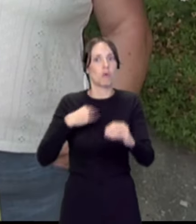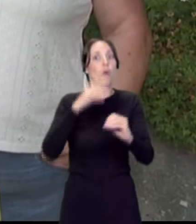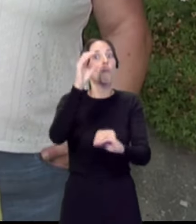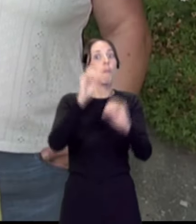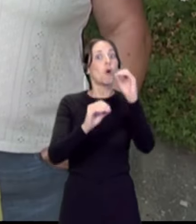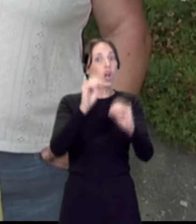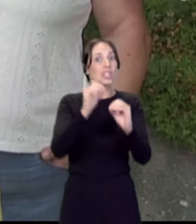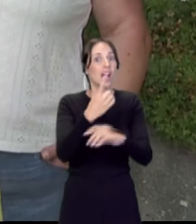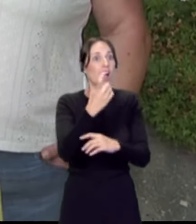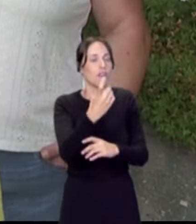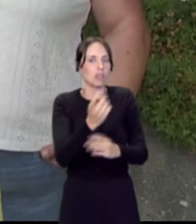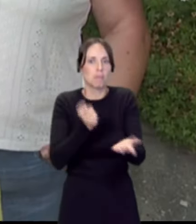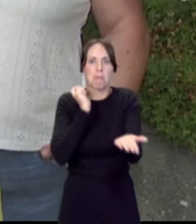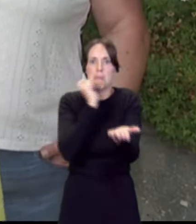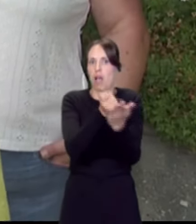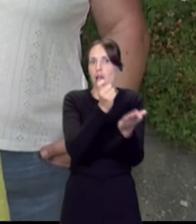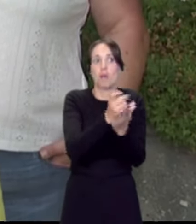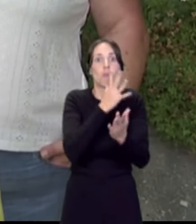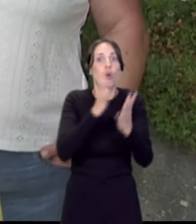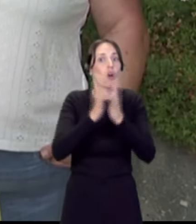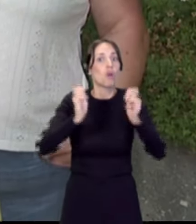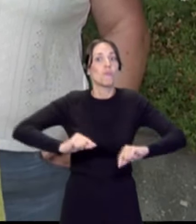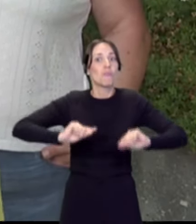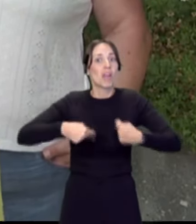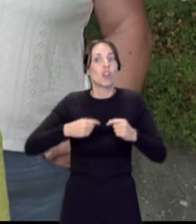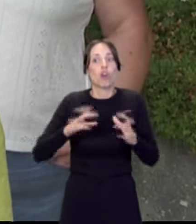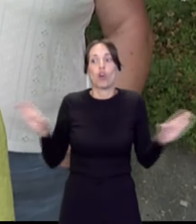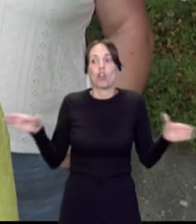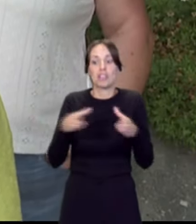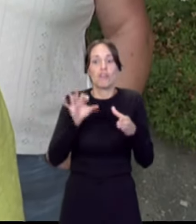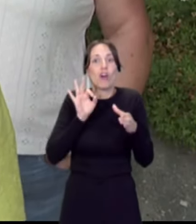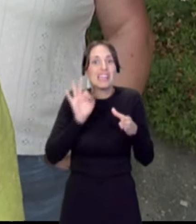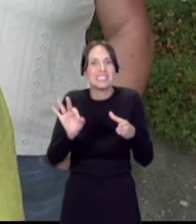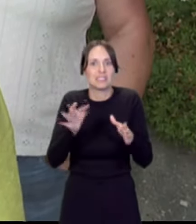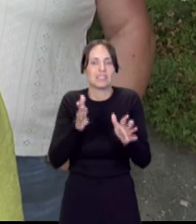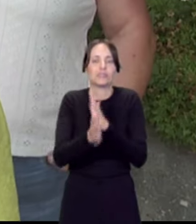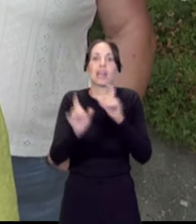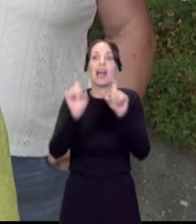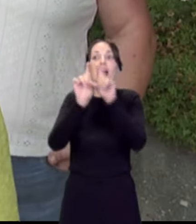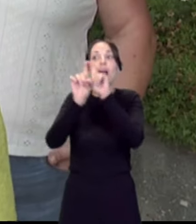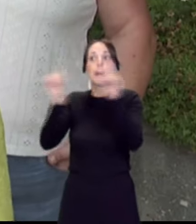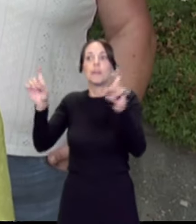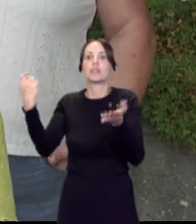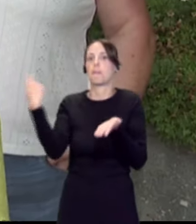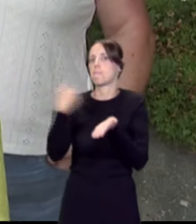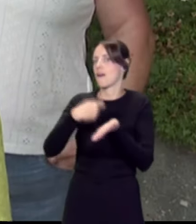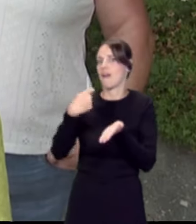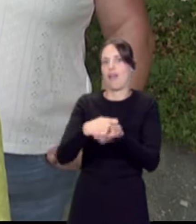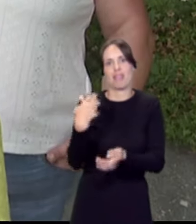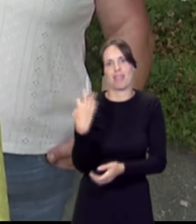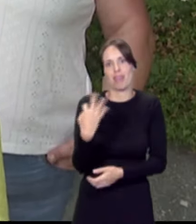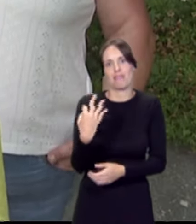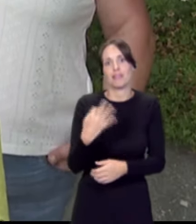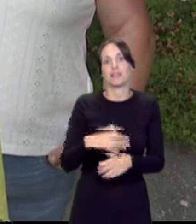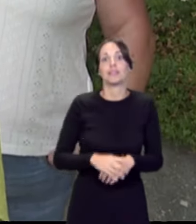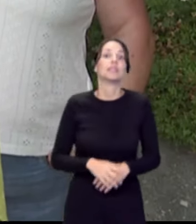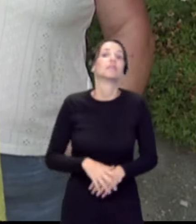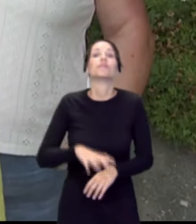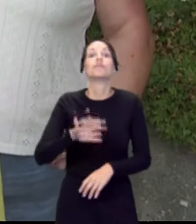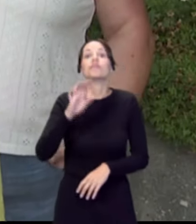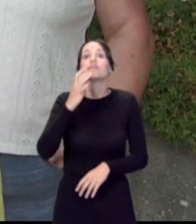que nos corresponde según el convenio colectivo, para que a su vez esta empresa asuma nuestro salario. Como ellos lo hagan y lo